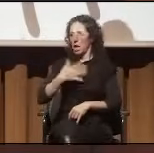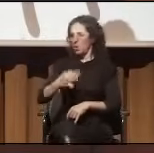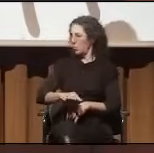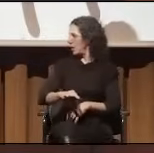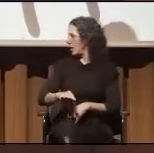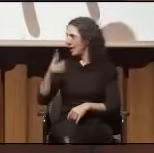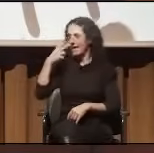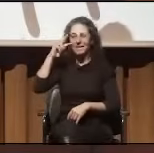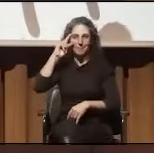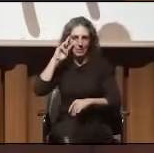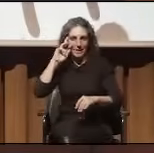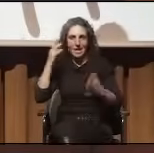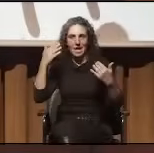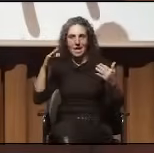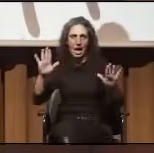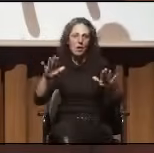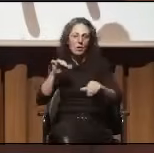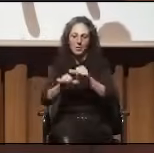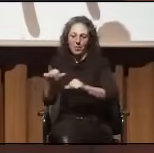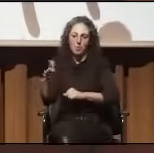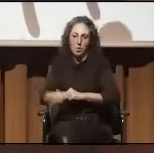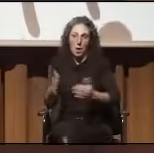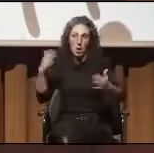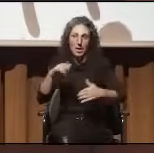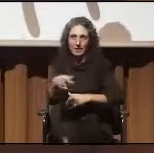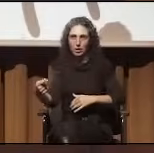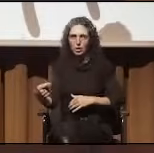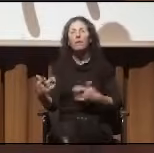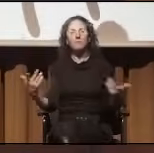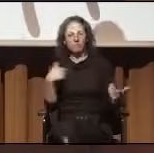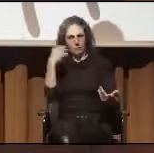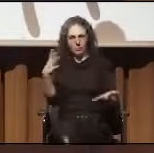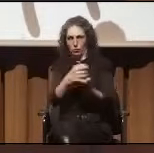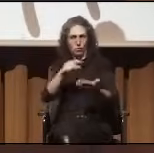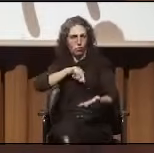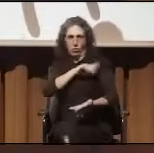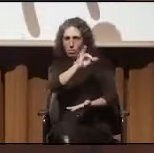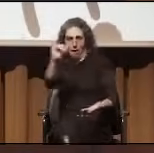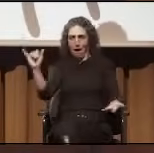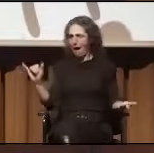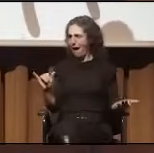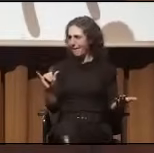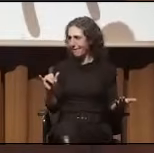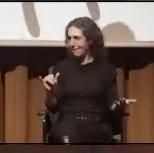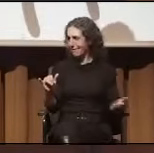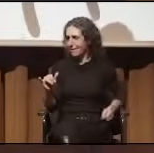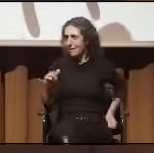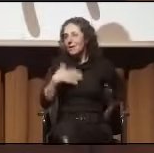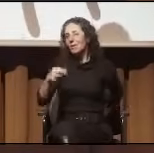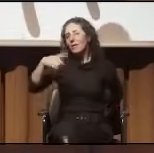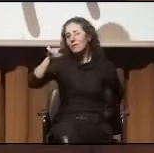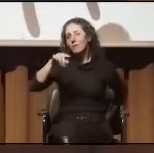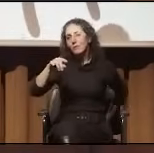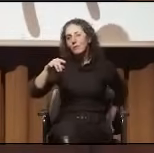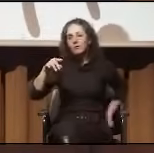dormido? La conciencia no te deja. Otra cosa es que tú no seas consciente de que eres consciente y estés preocupado por las tonterías que te has